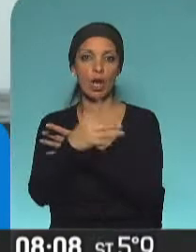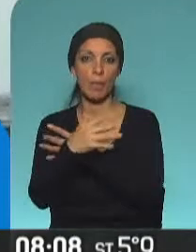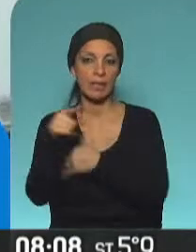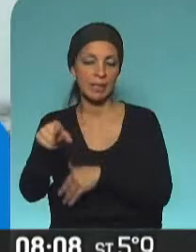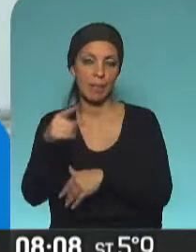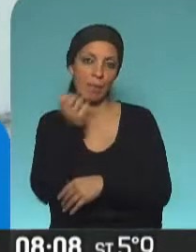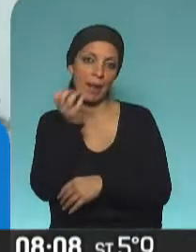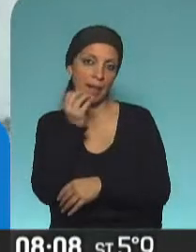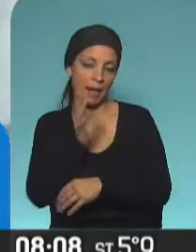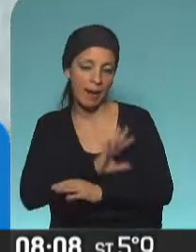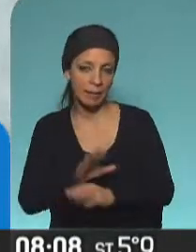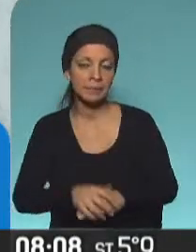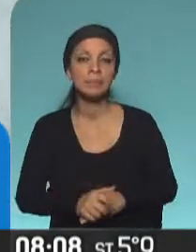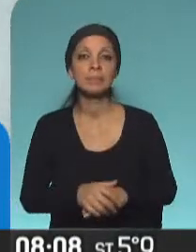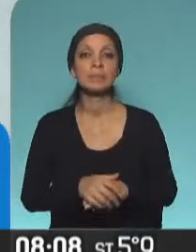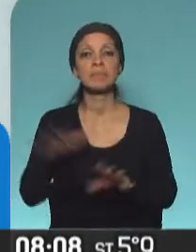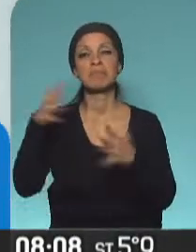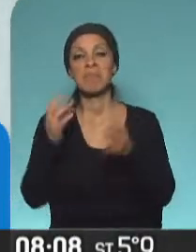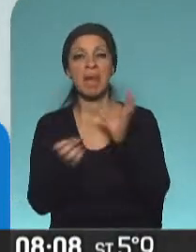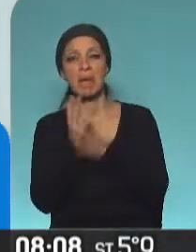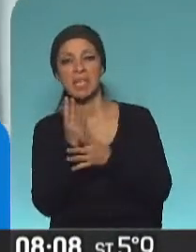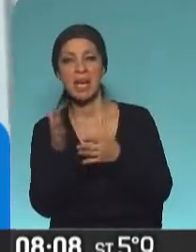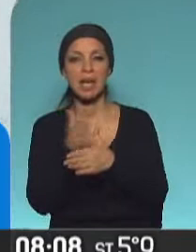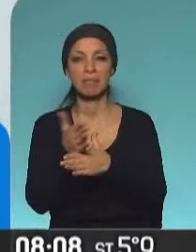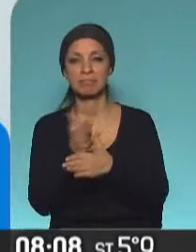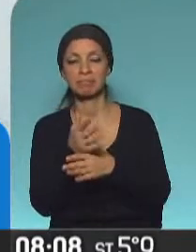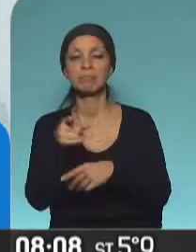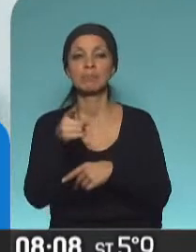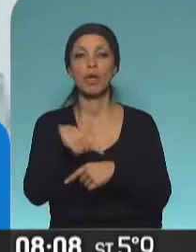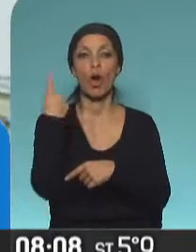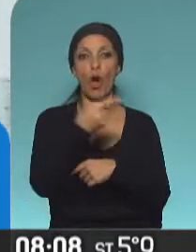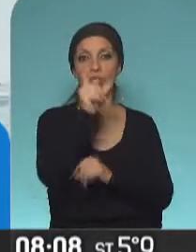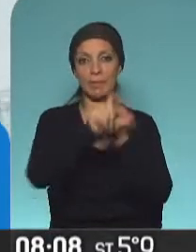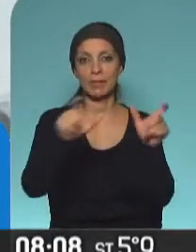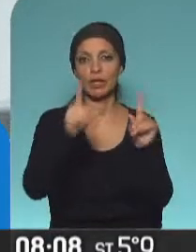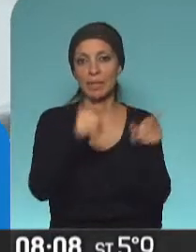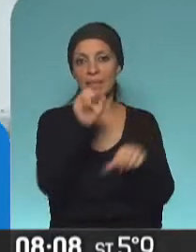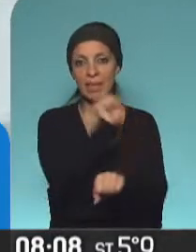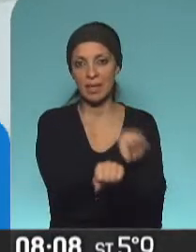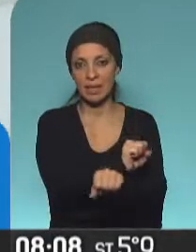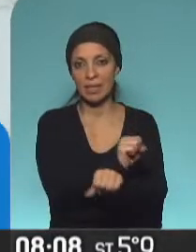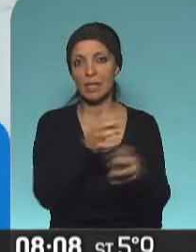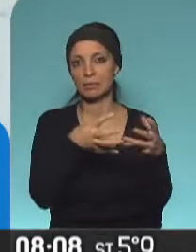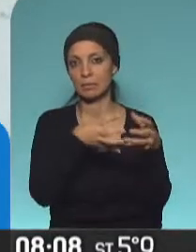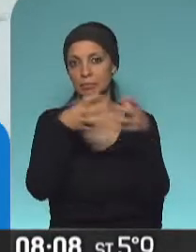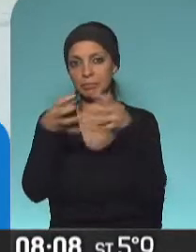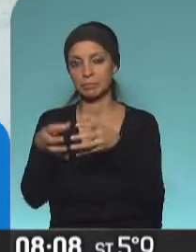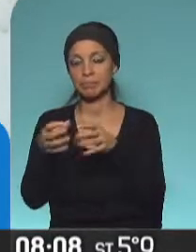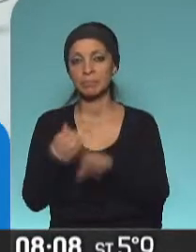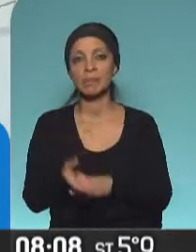decidimos insistimos a partir de la media mañana también con otros integrantes de los detenidos en las jornadas ya de anteayer